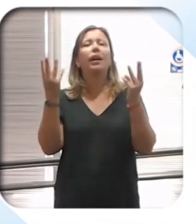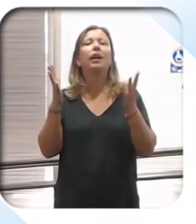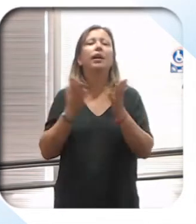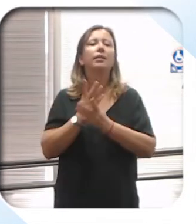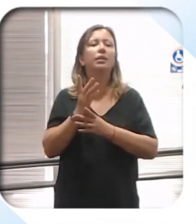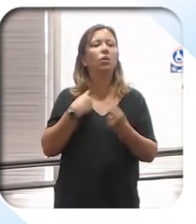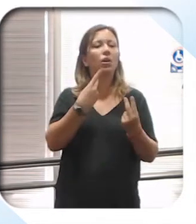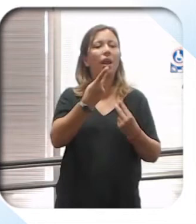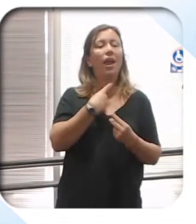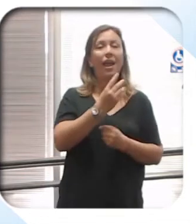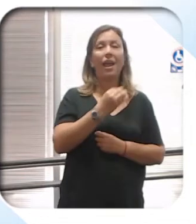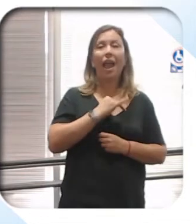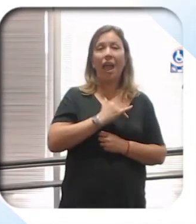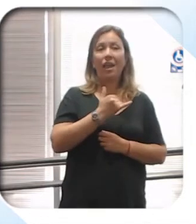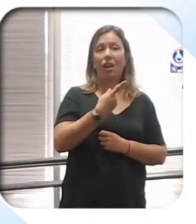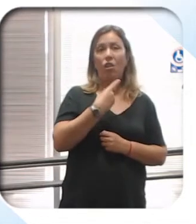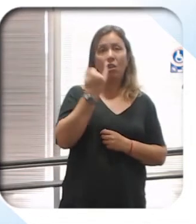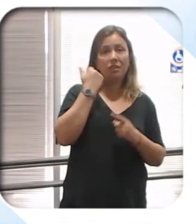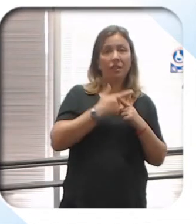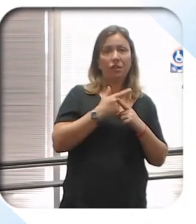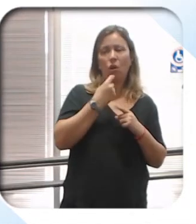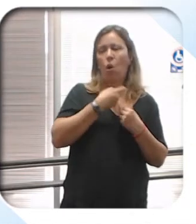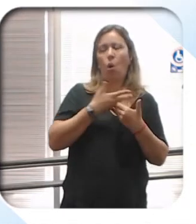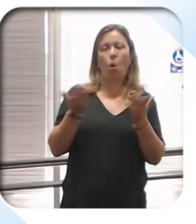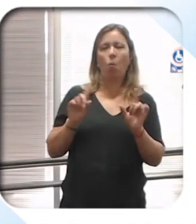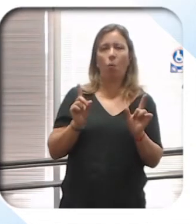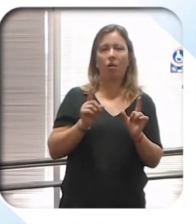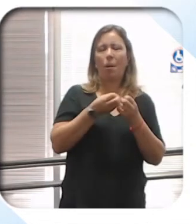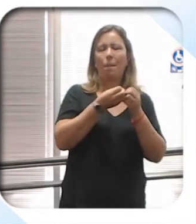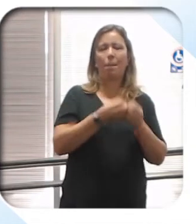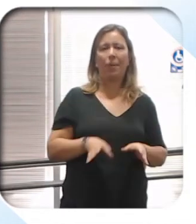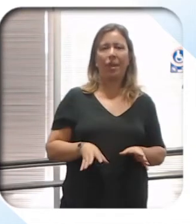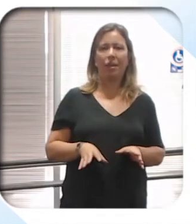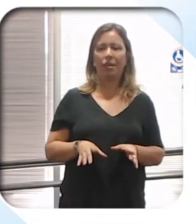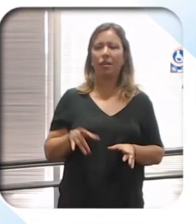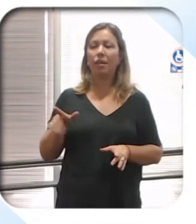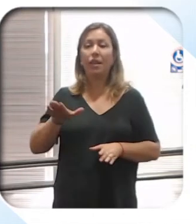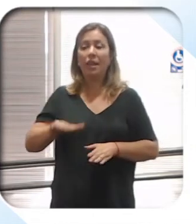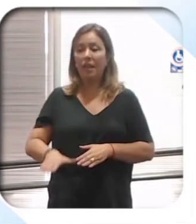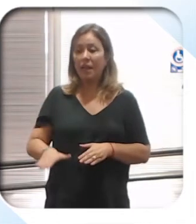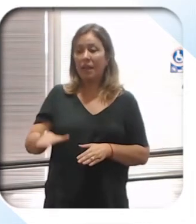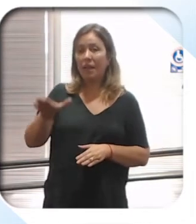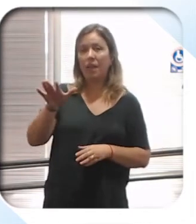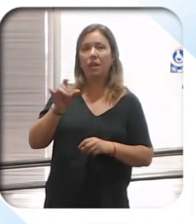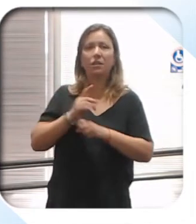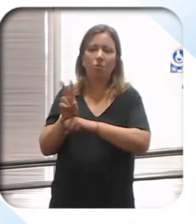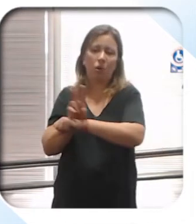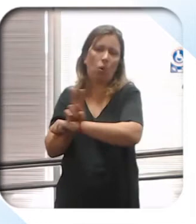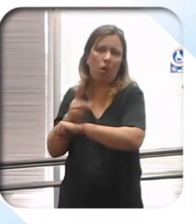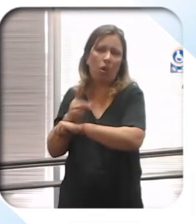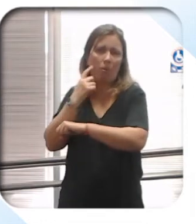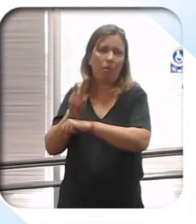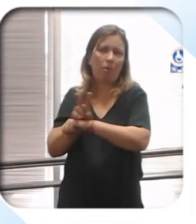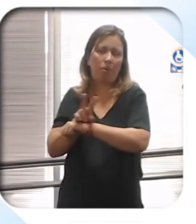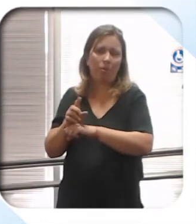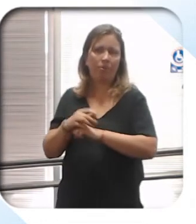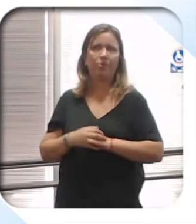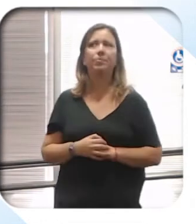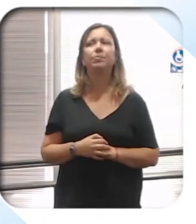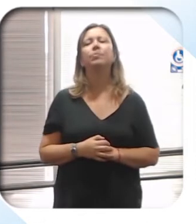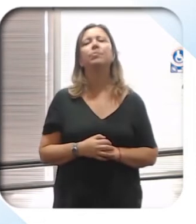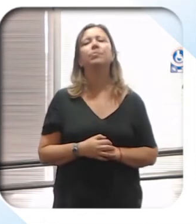pierden es la propia intimidad. Y hacia el niño, con el amor y cuidado de sus progenitores, ni que hablar.